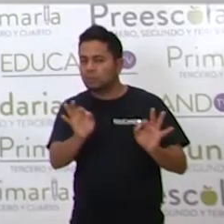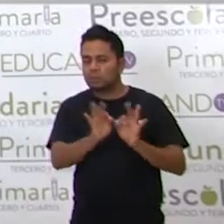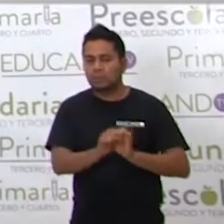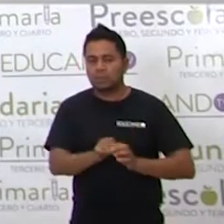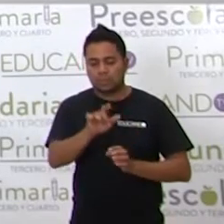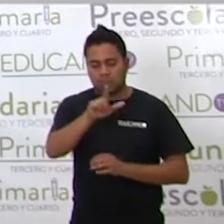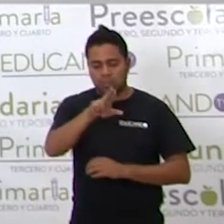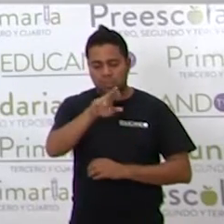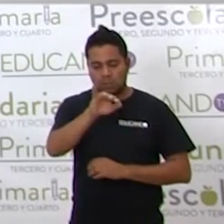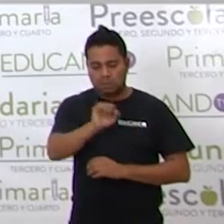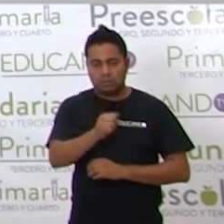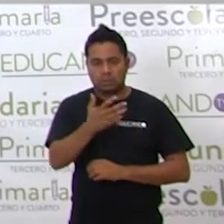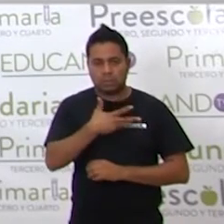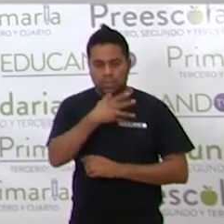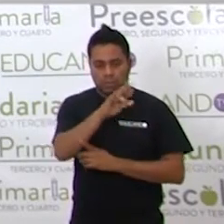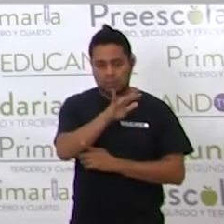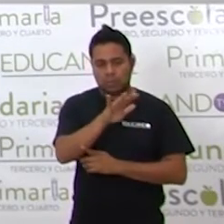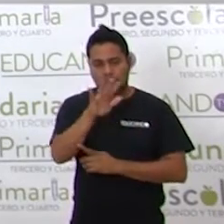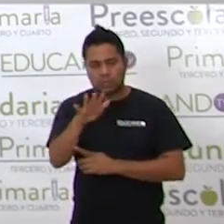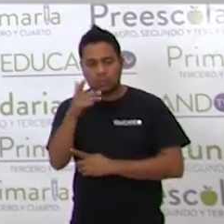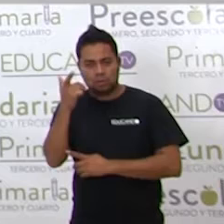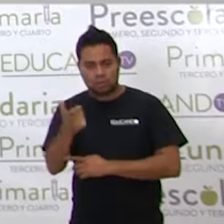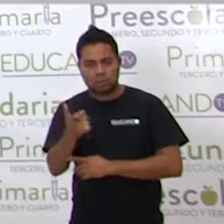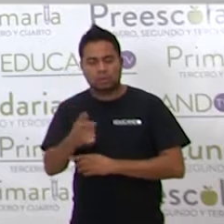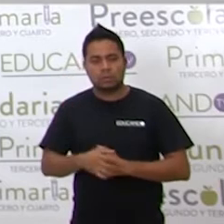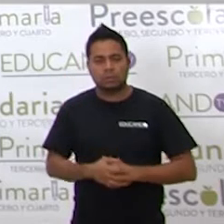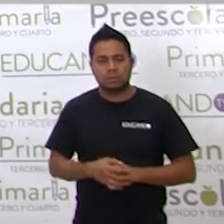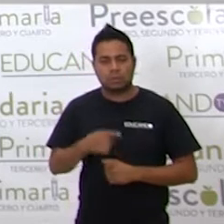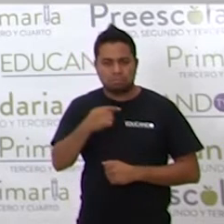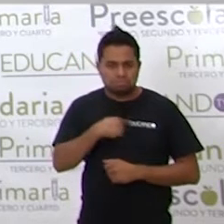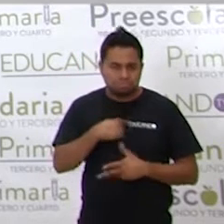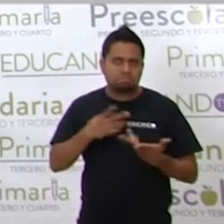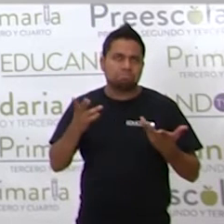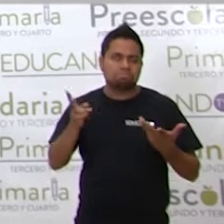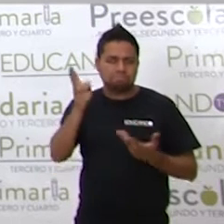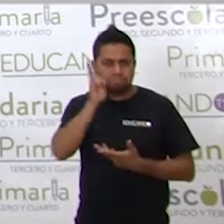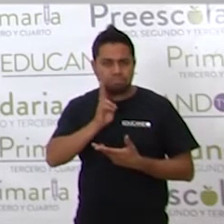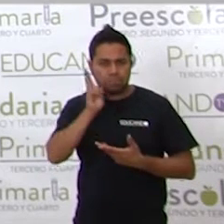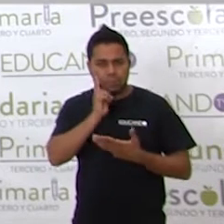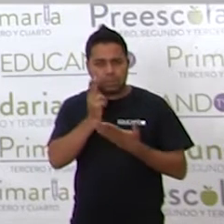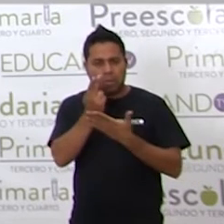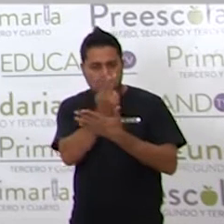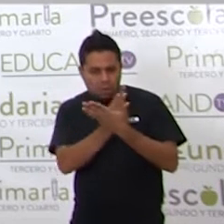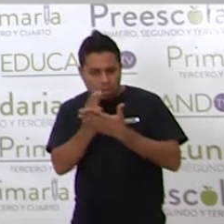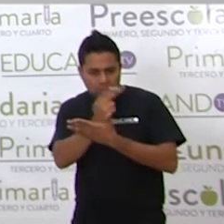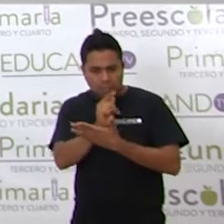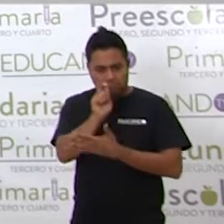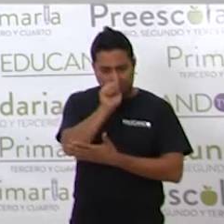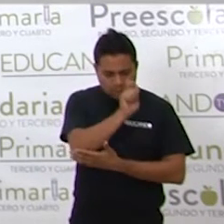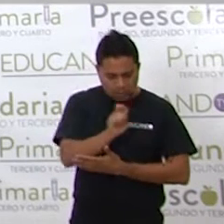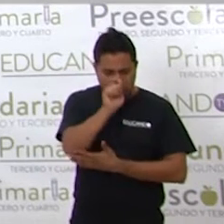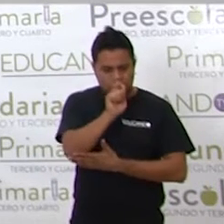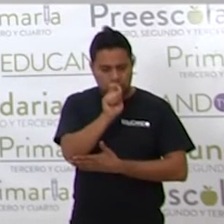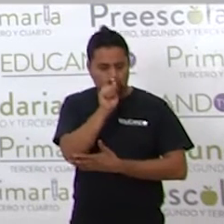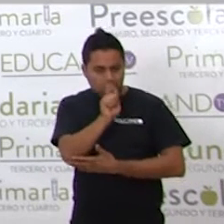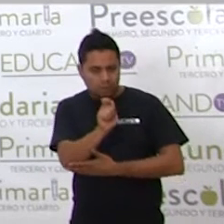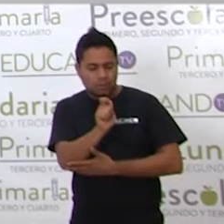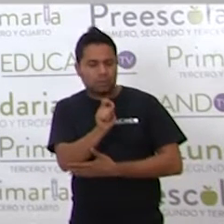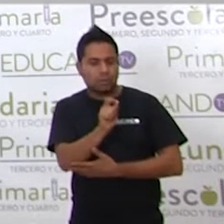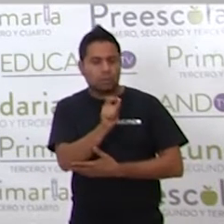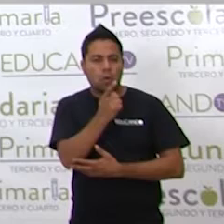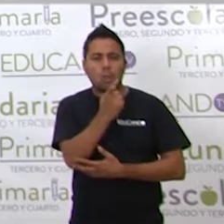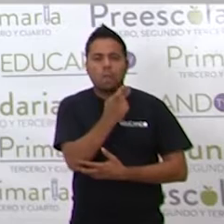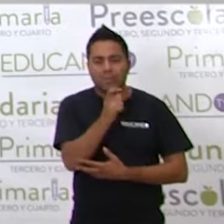Luis tiene 55 pesos. Voy a dibujar una bolita, un circulito, para representar